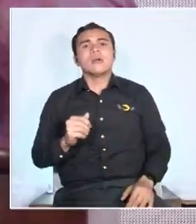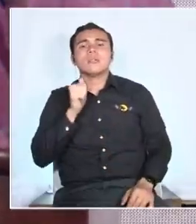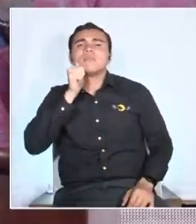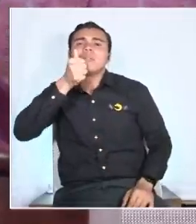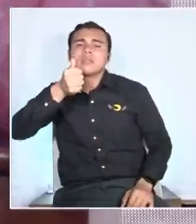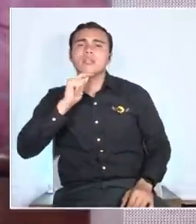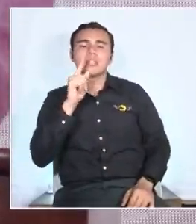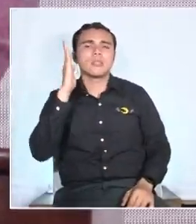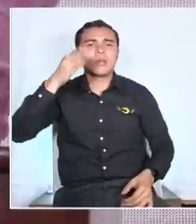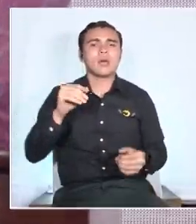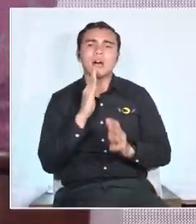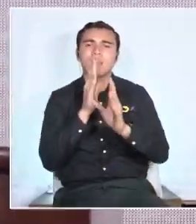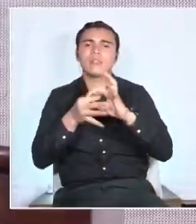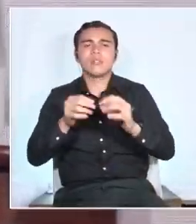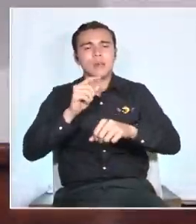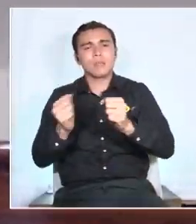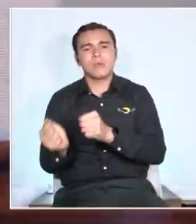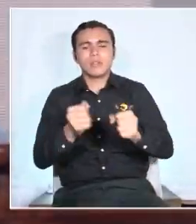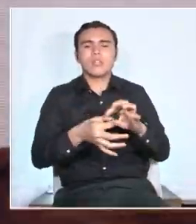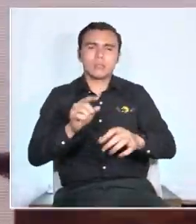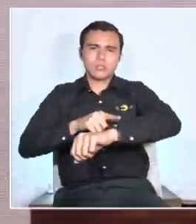Mañana estaré hablando acerca del poder de los tiempos.